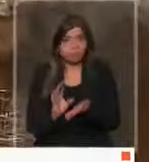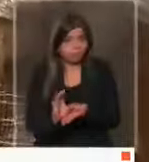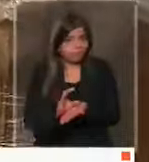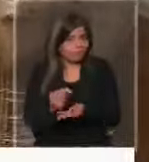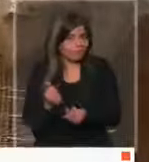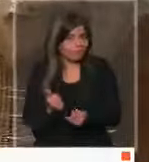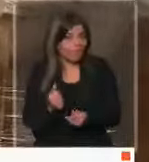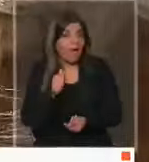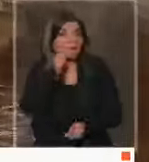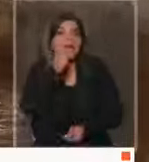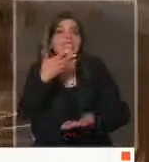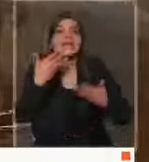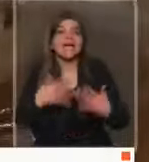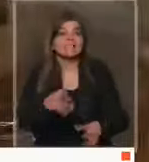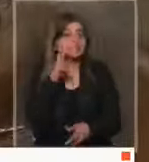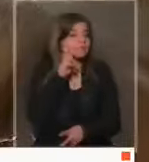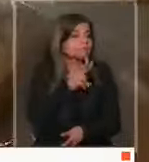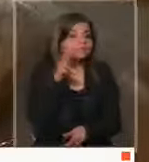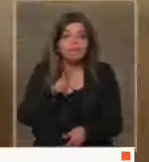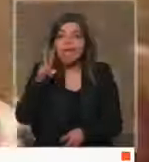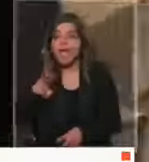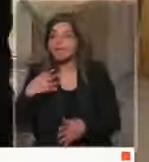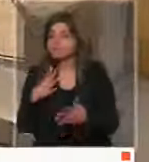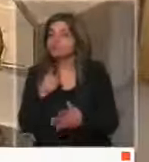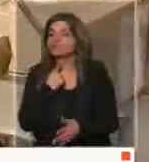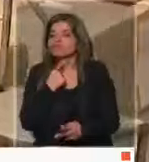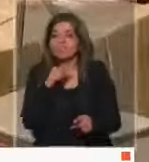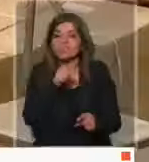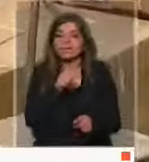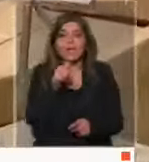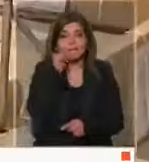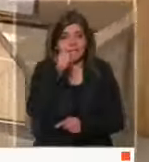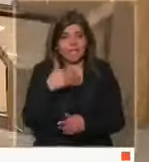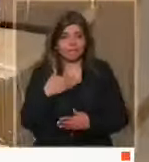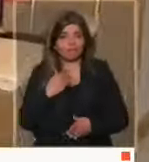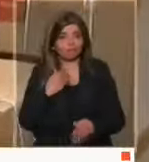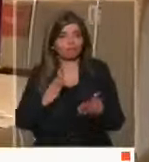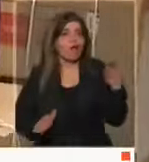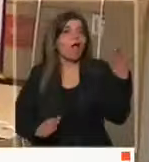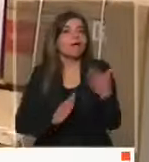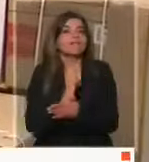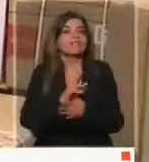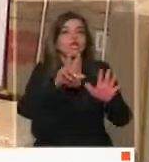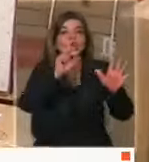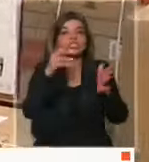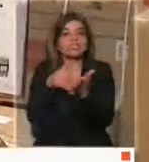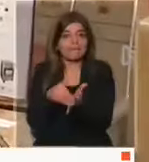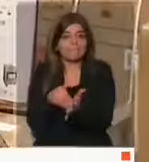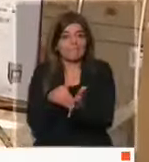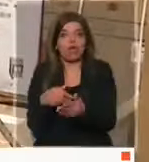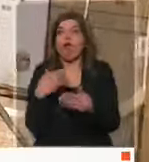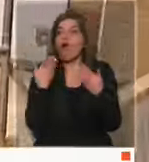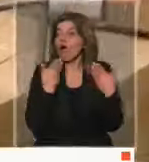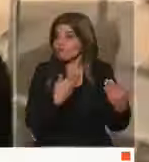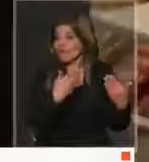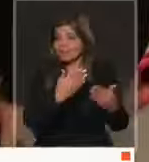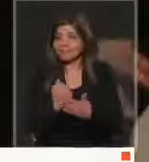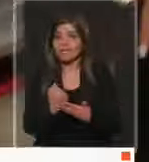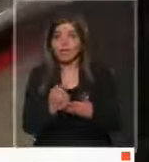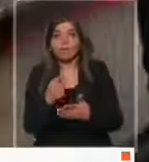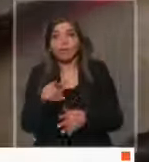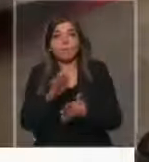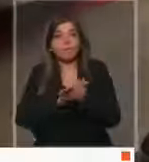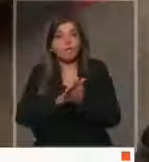el de mañana ya se estudió todos los lotes que le interesan. Mañana voy a partir al tiro con 80 mil pesos. ¿Por qué? Porque la pura cama de